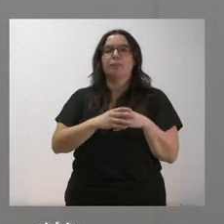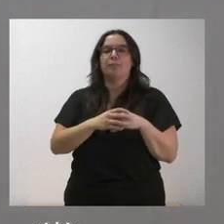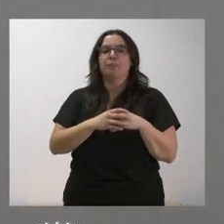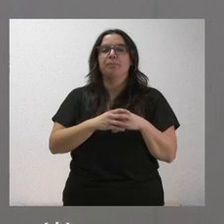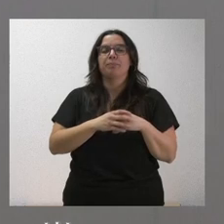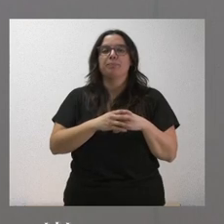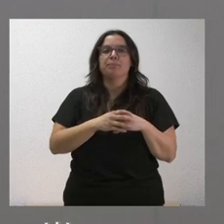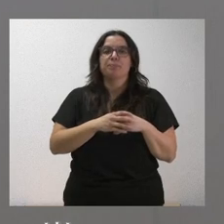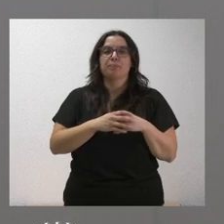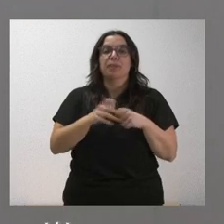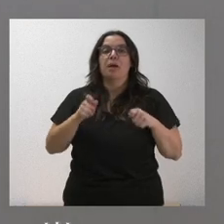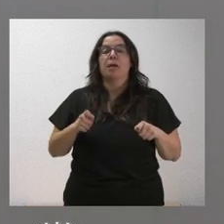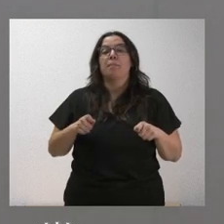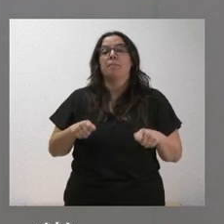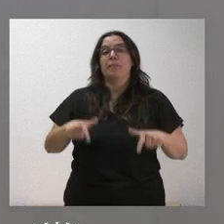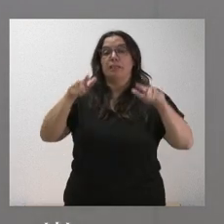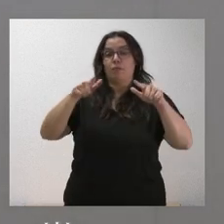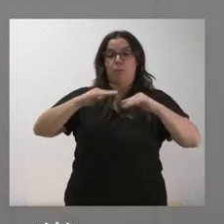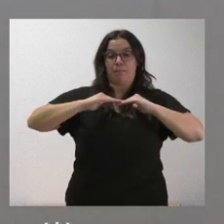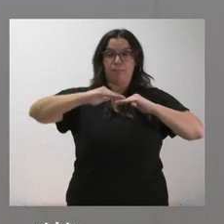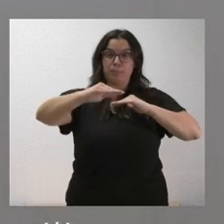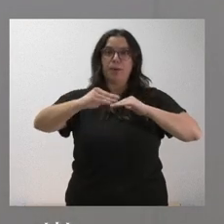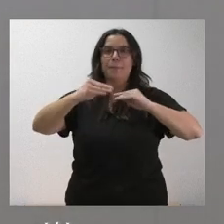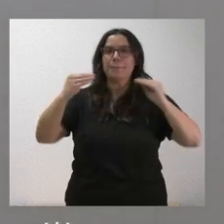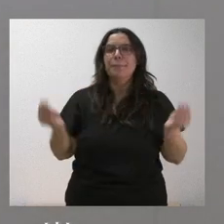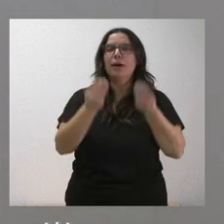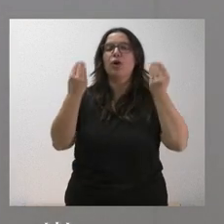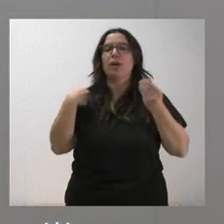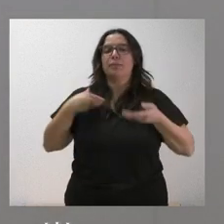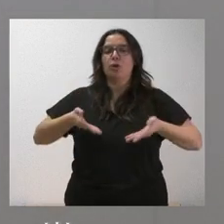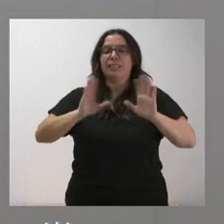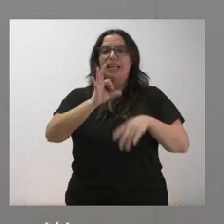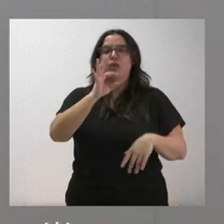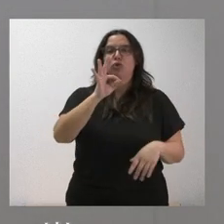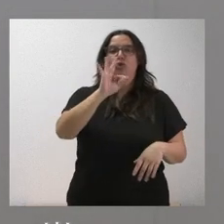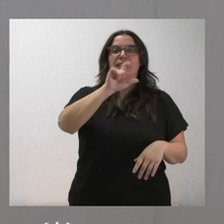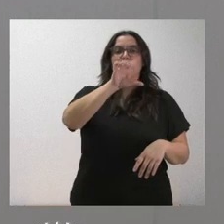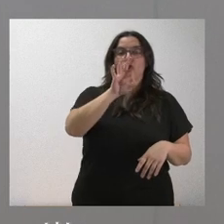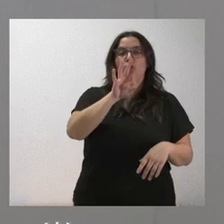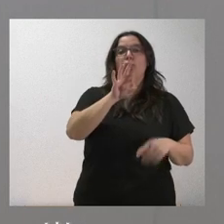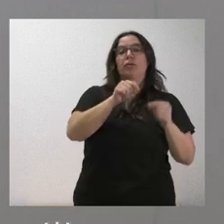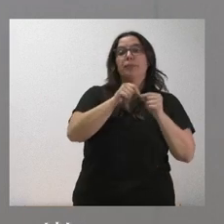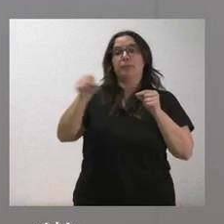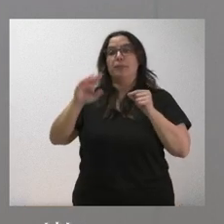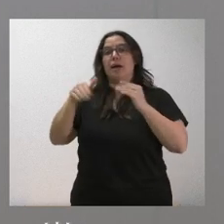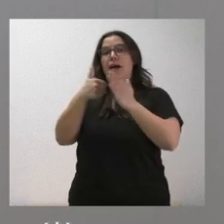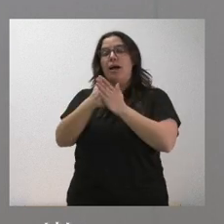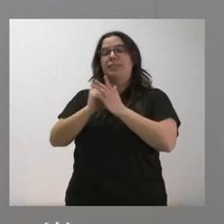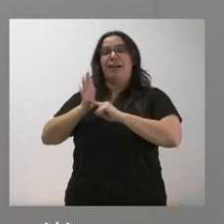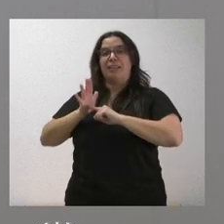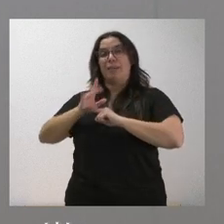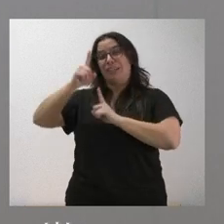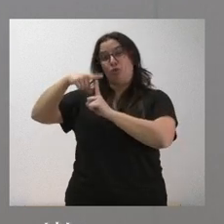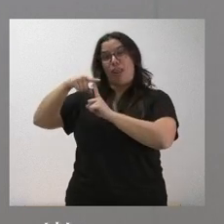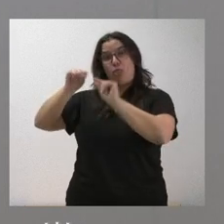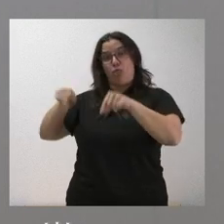plataforma y se mejora el firme de la carretera que une se otillo de ladrada en la provincia con la provincia de Toledo es decir con la comunidad de Castilla la mancha